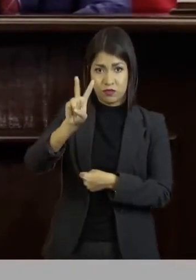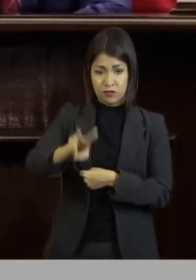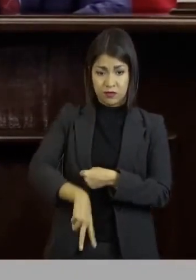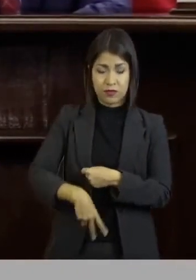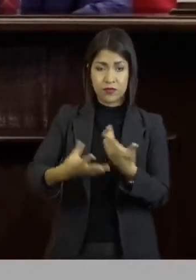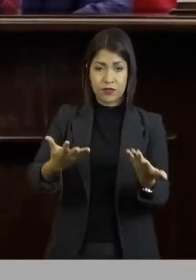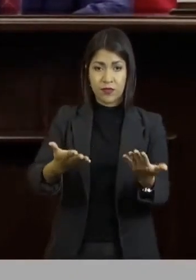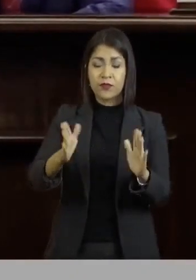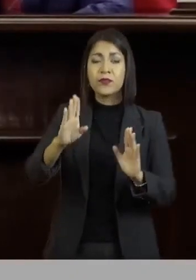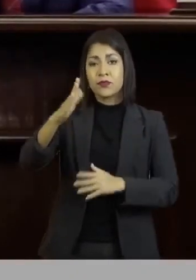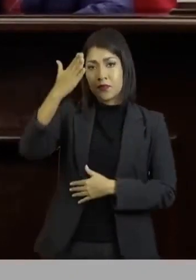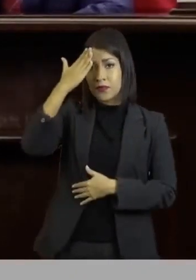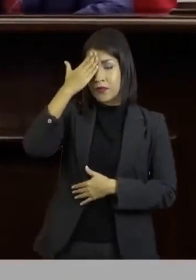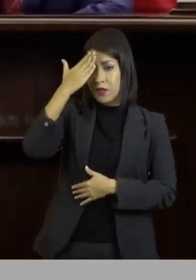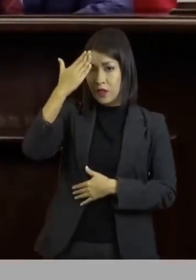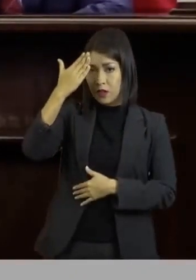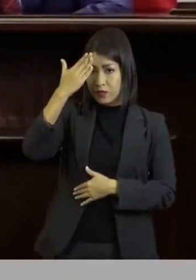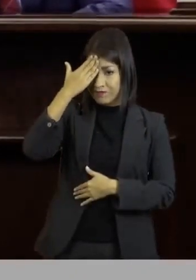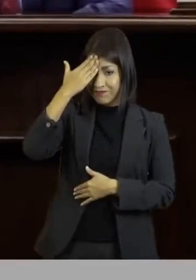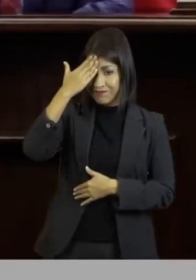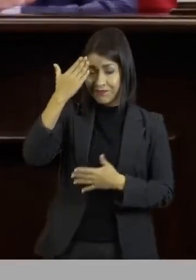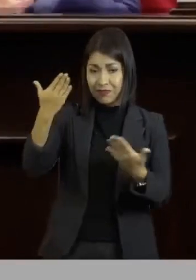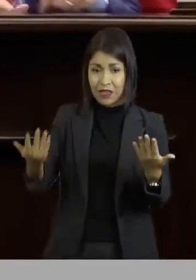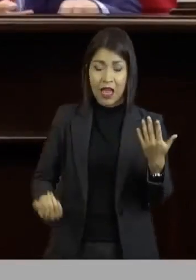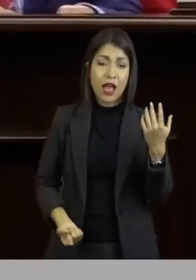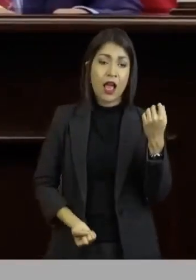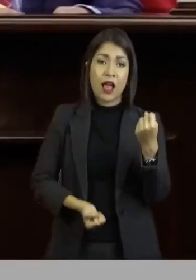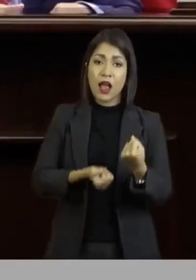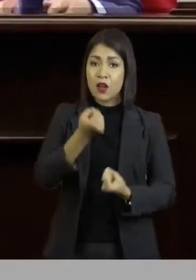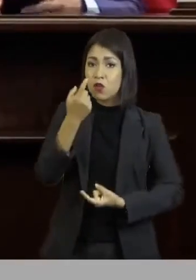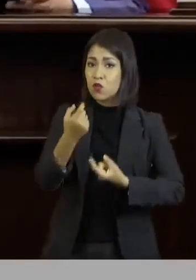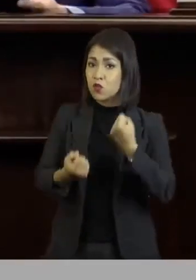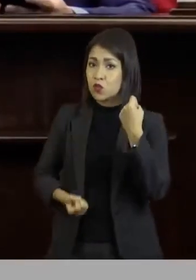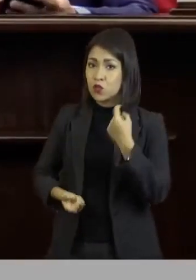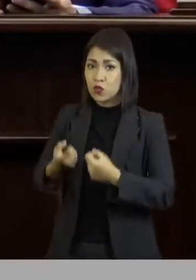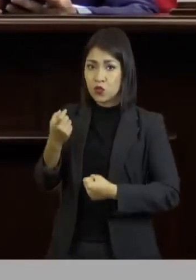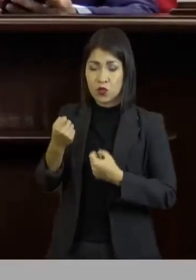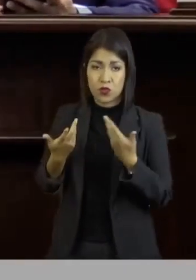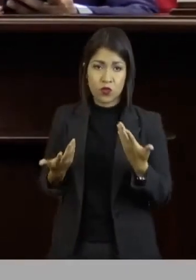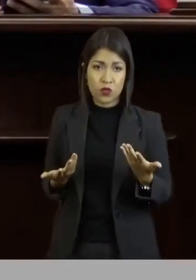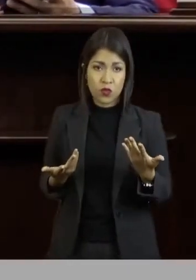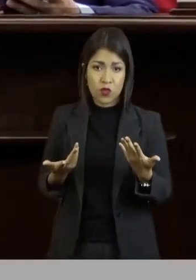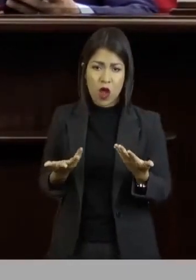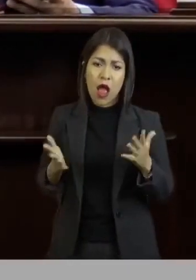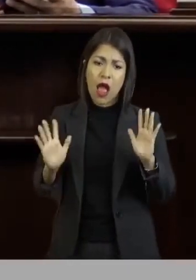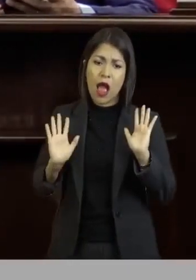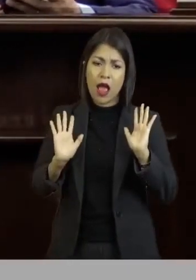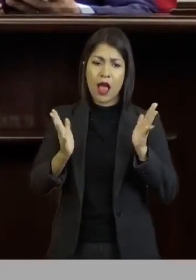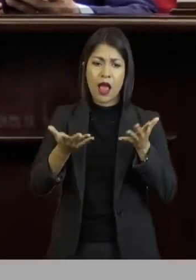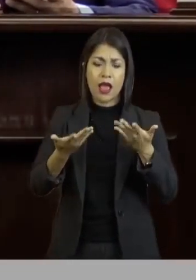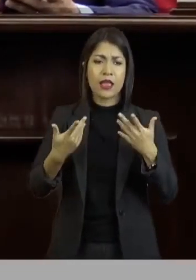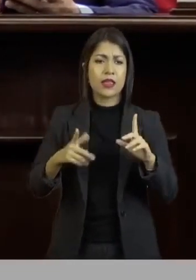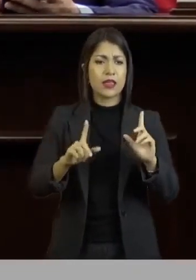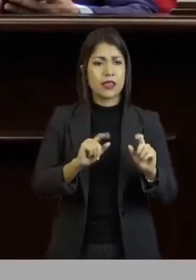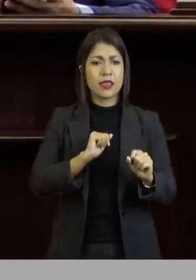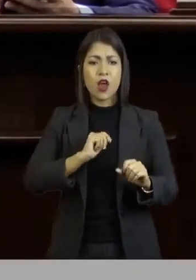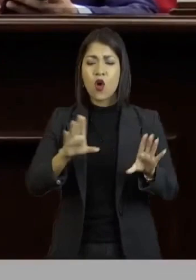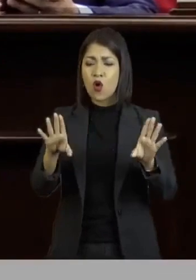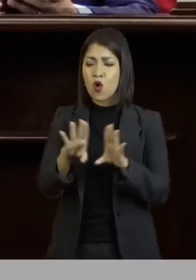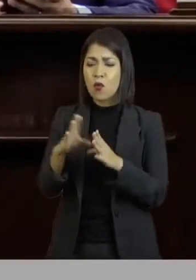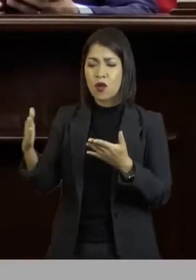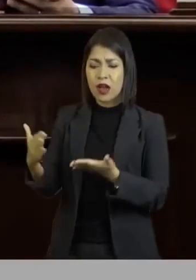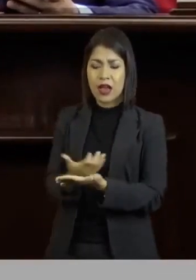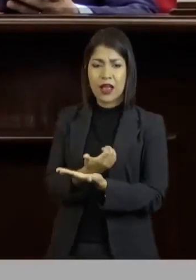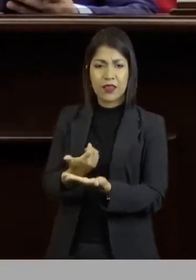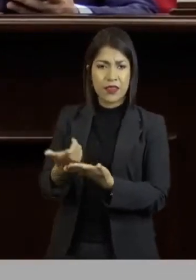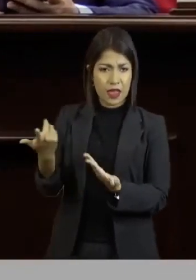las autoridades, pues en muchos casos llegaron al cargo financiadas